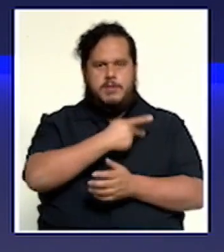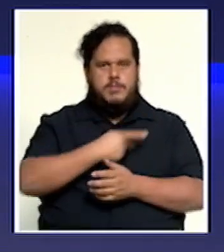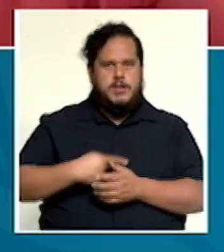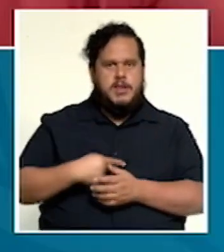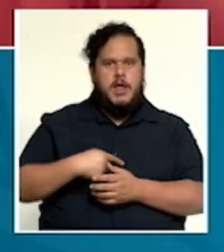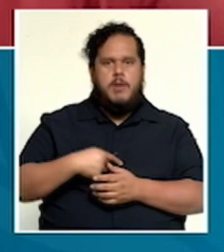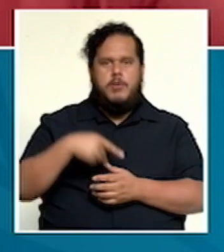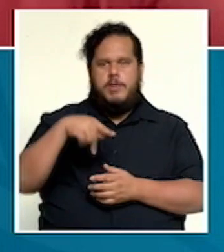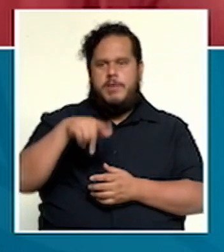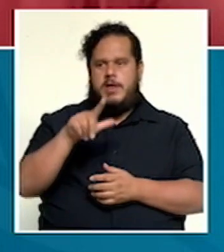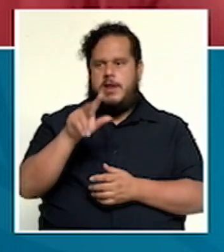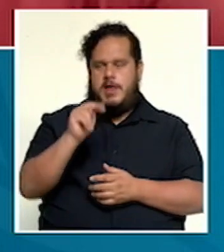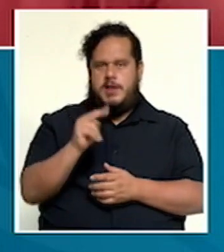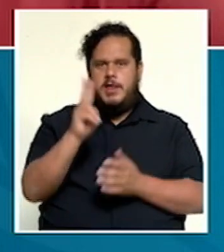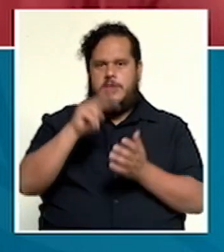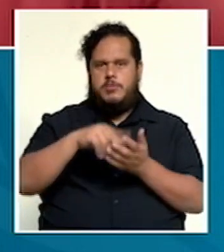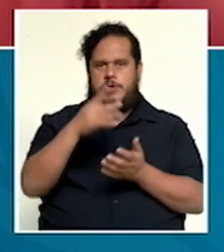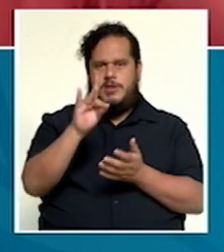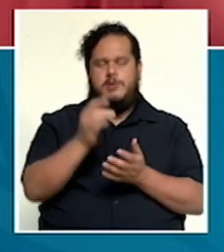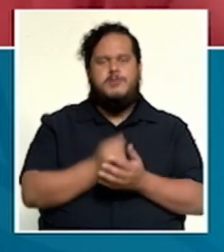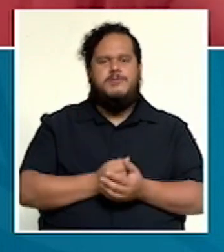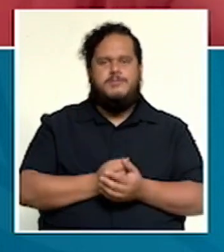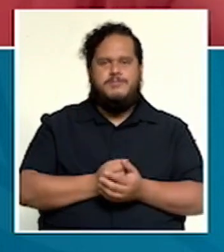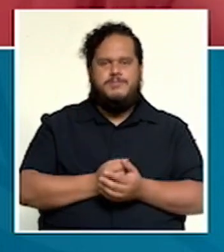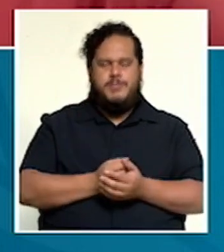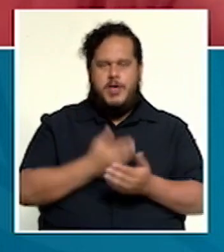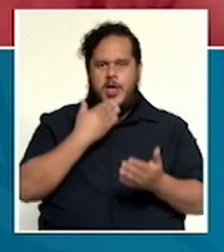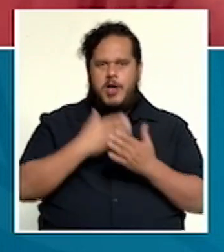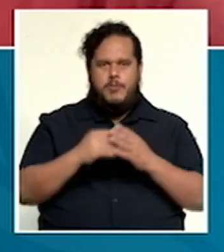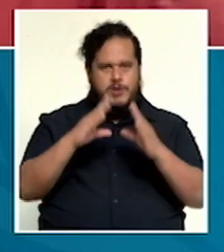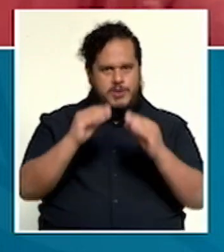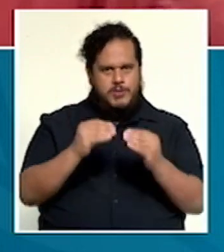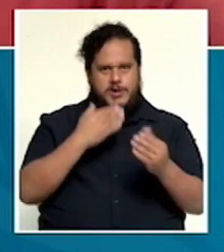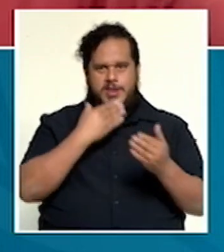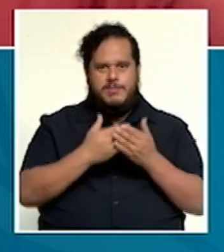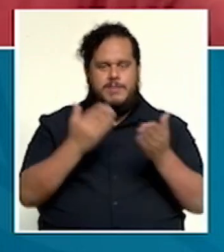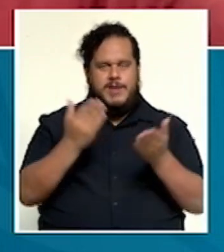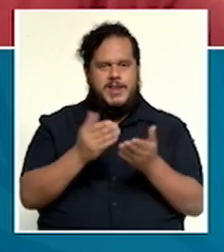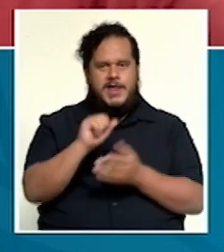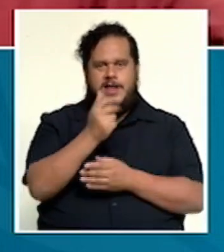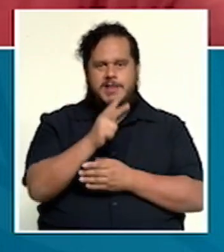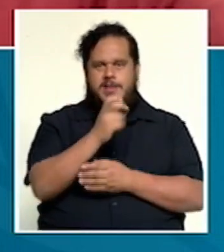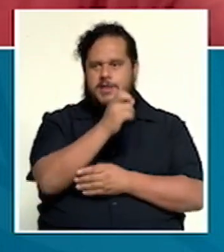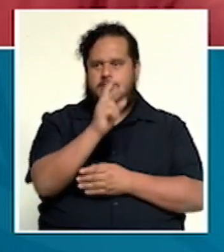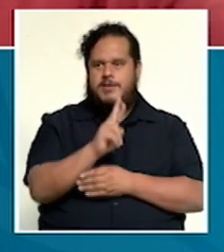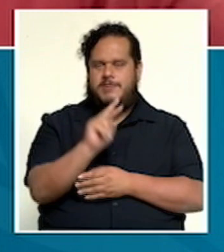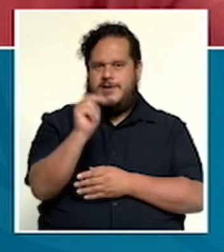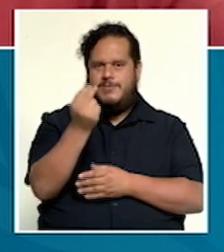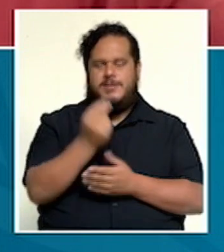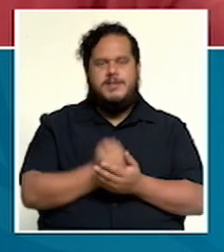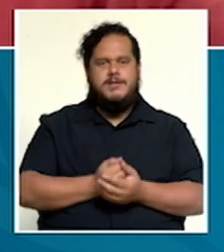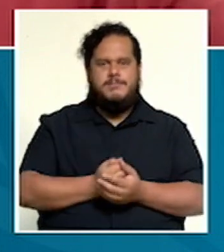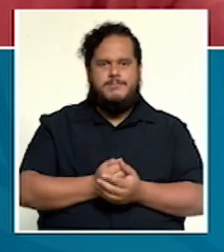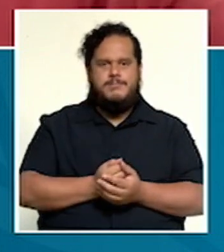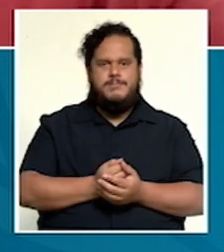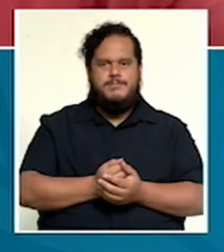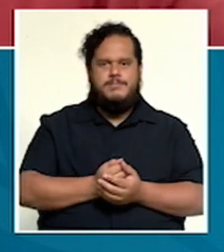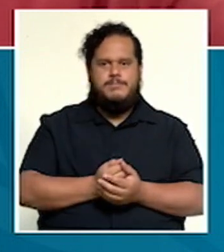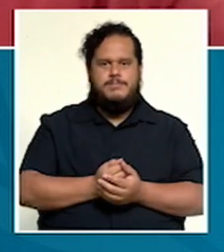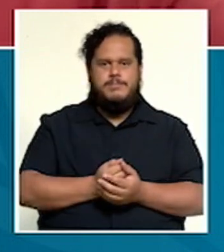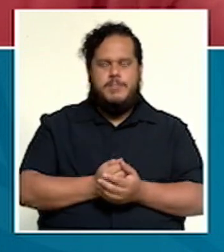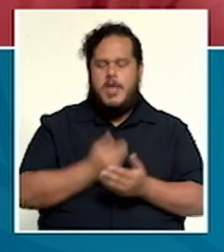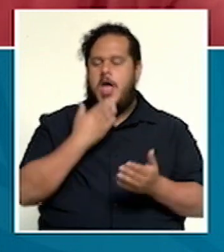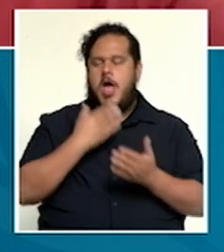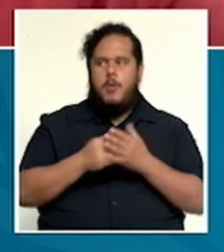Liberación Nacional en 2018. Buenas noches, bienvenida a 13 Costa Rica Noticias.